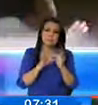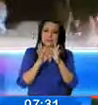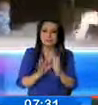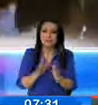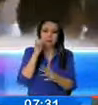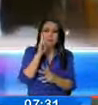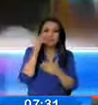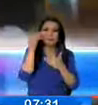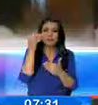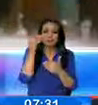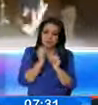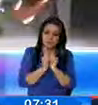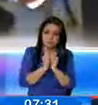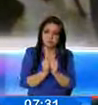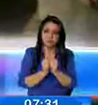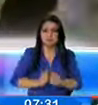políticos.